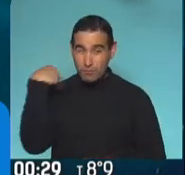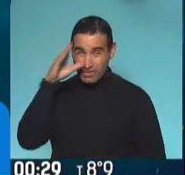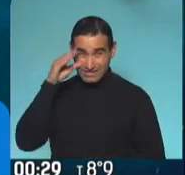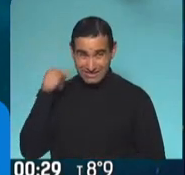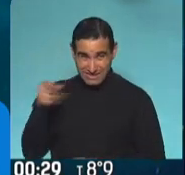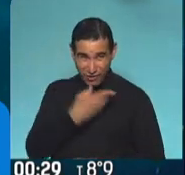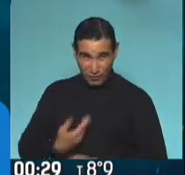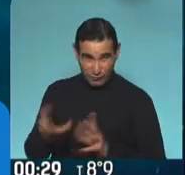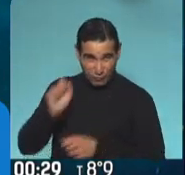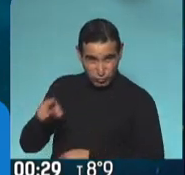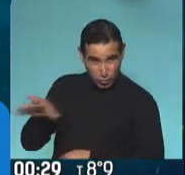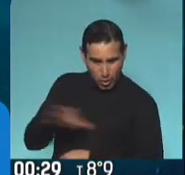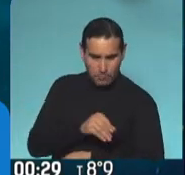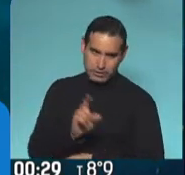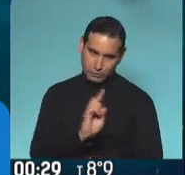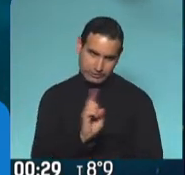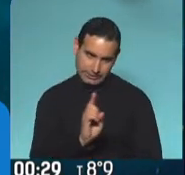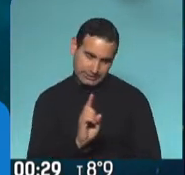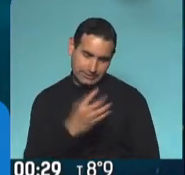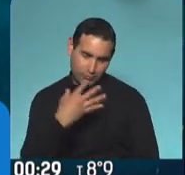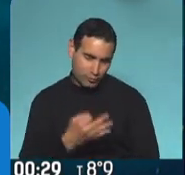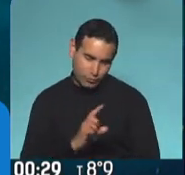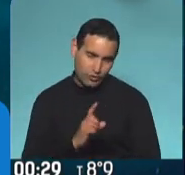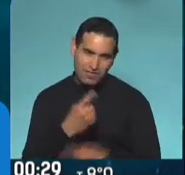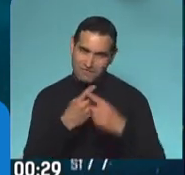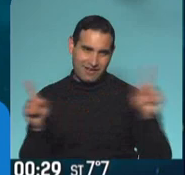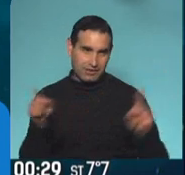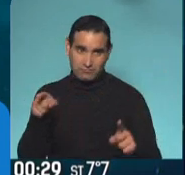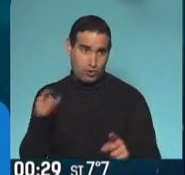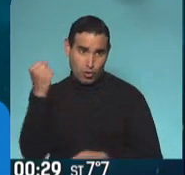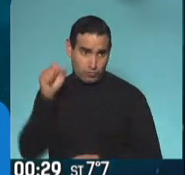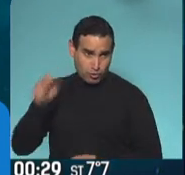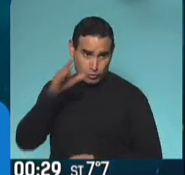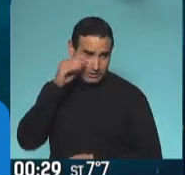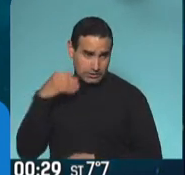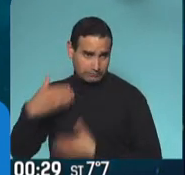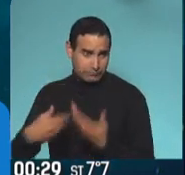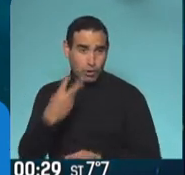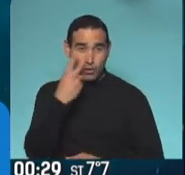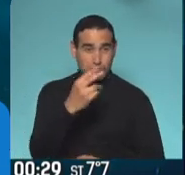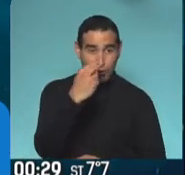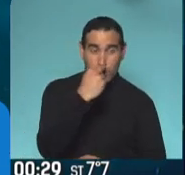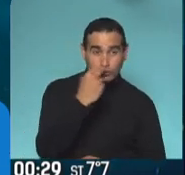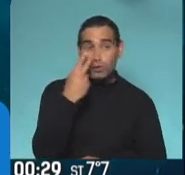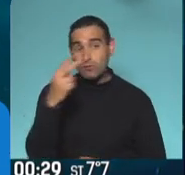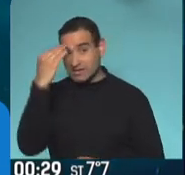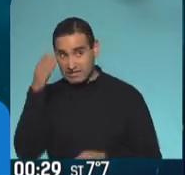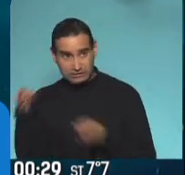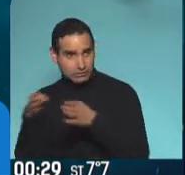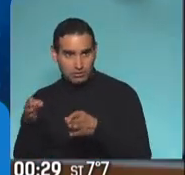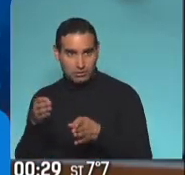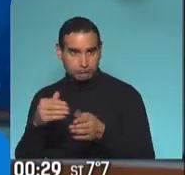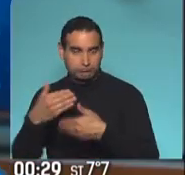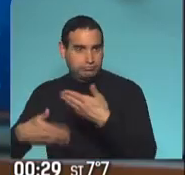es como ese último gobierno de cristina que fue esa economía no creció un instante 2011 y 2015 no tuviste prácticamente